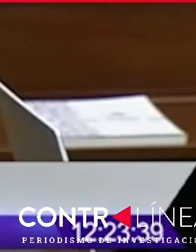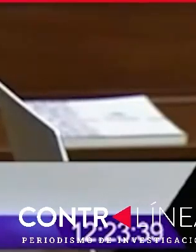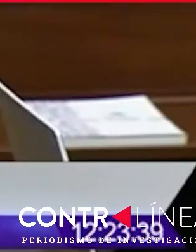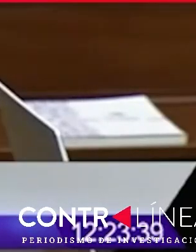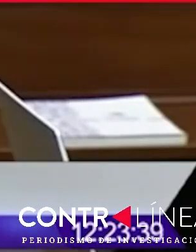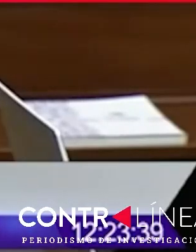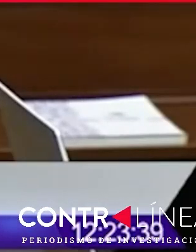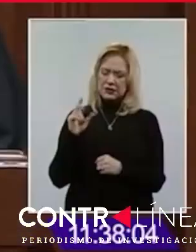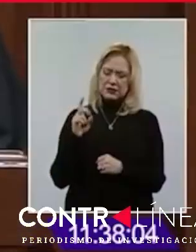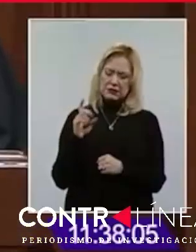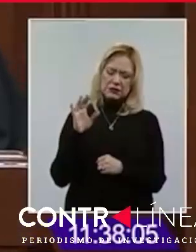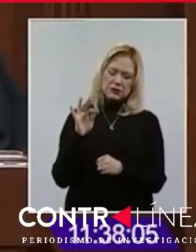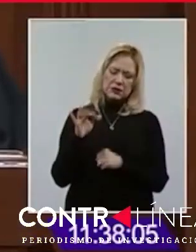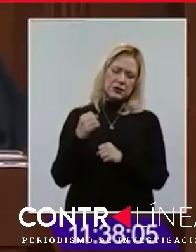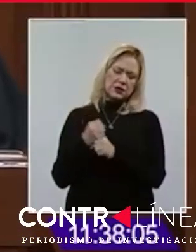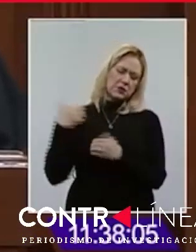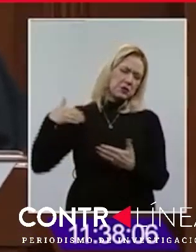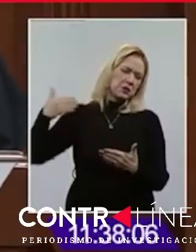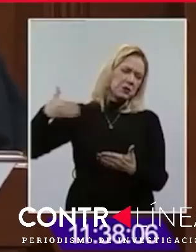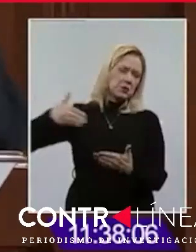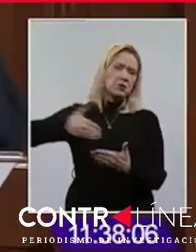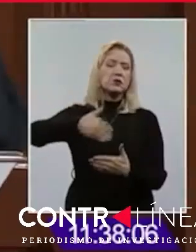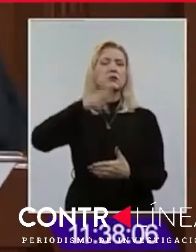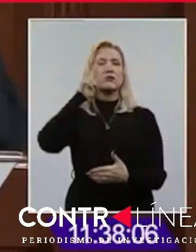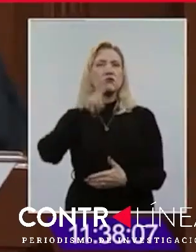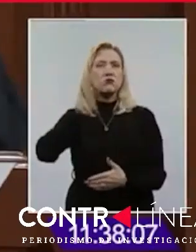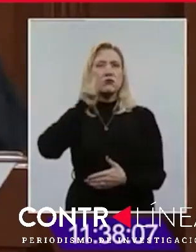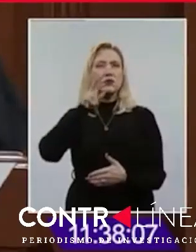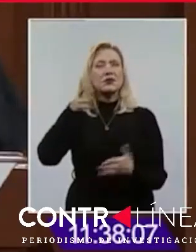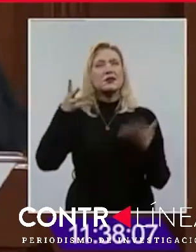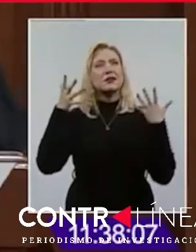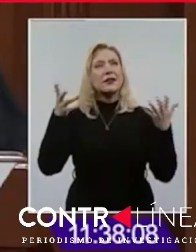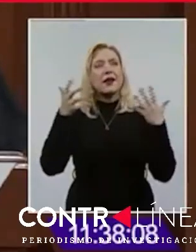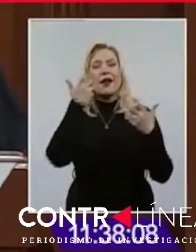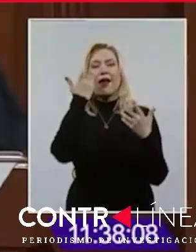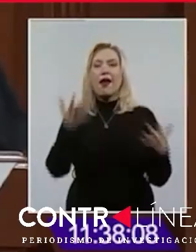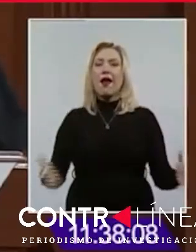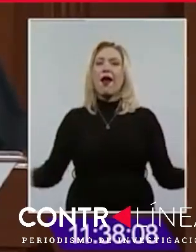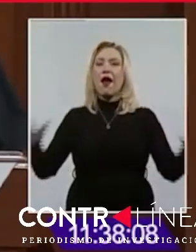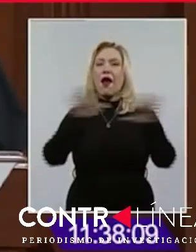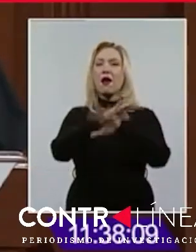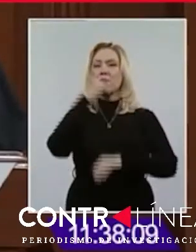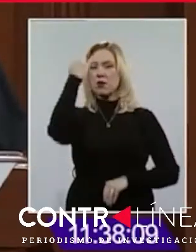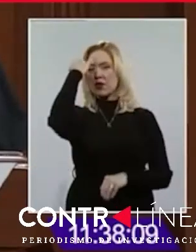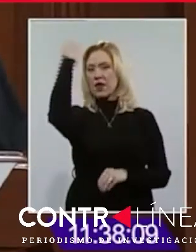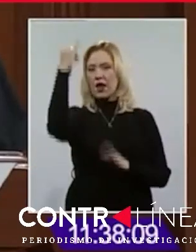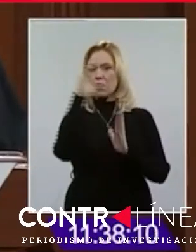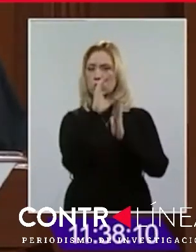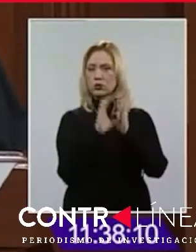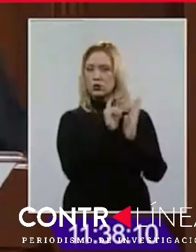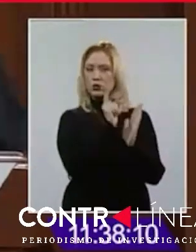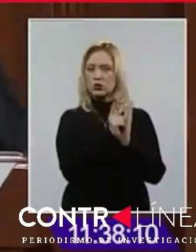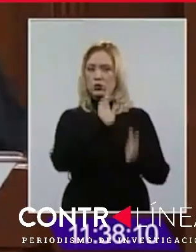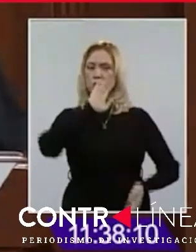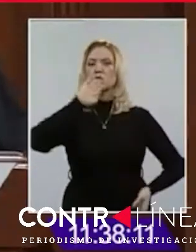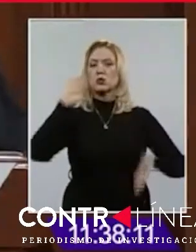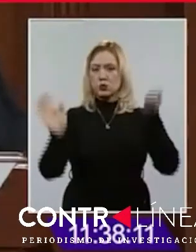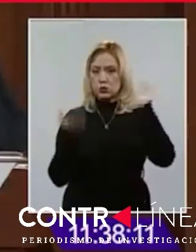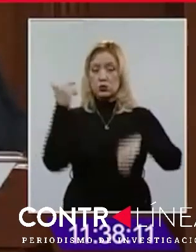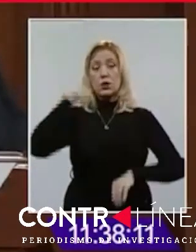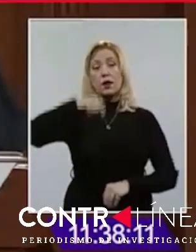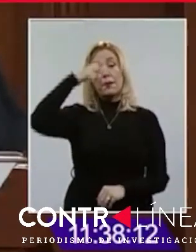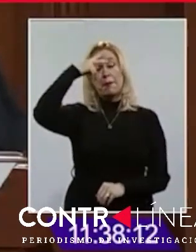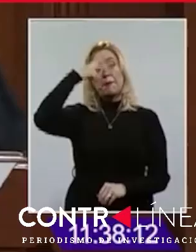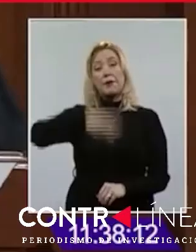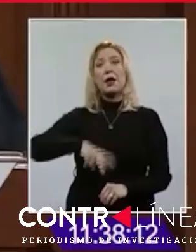llegaron ahí porque así estaban las reglas constitucionales y que hay que respetar ante todo la Constitución, incluso